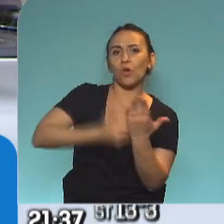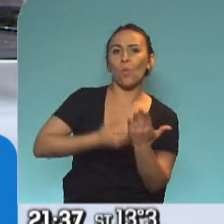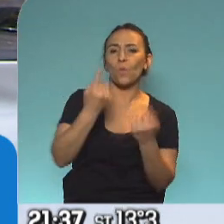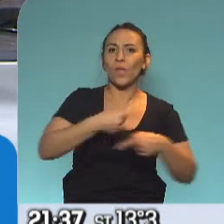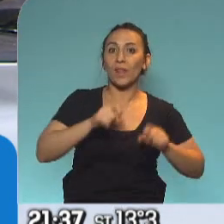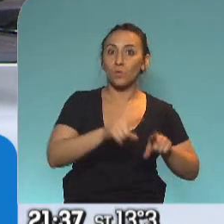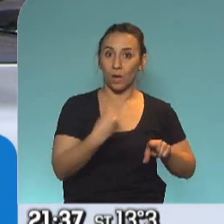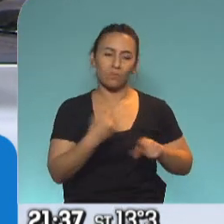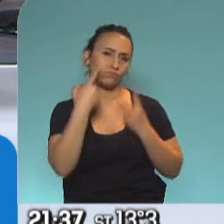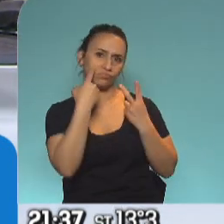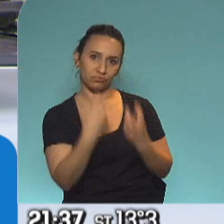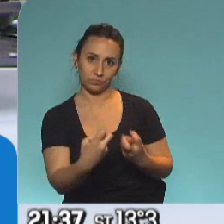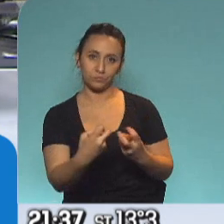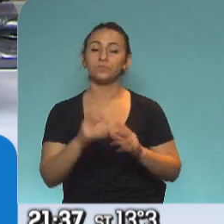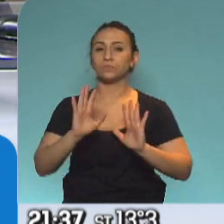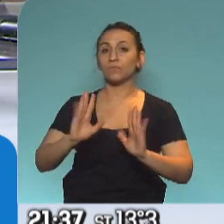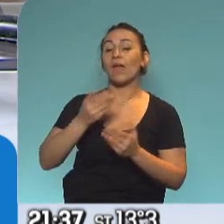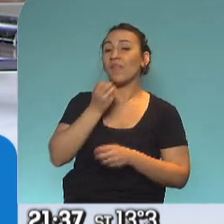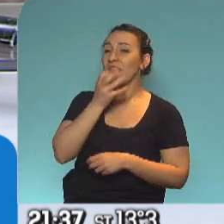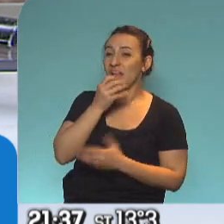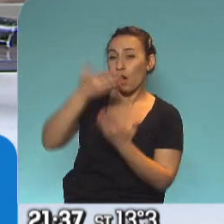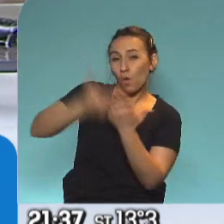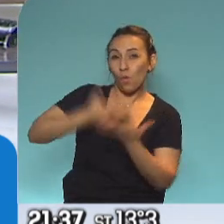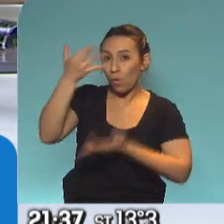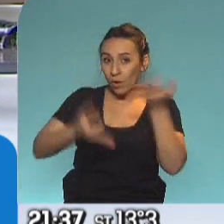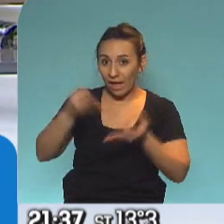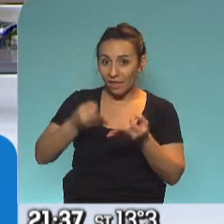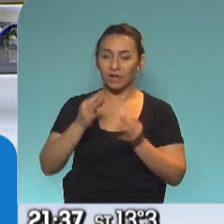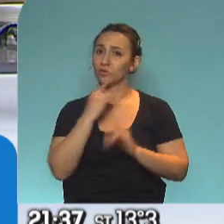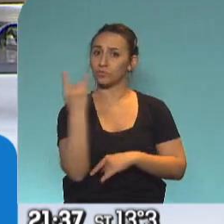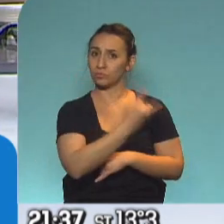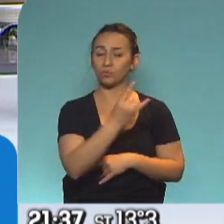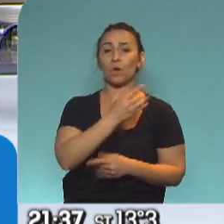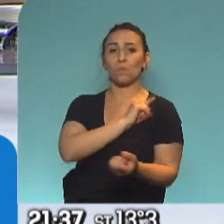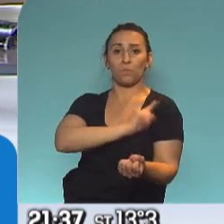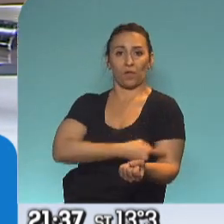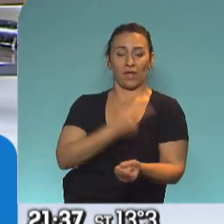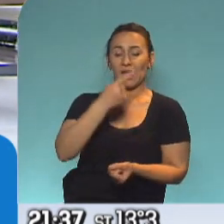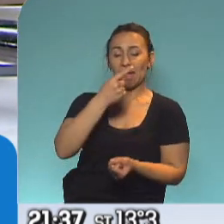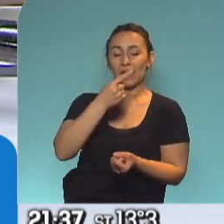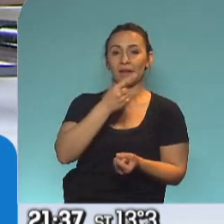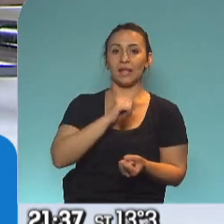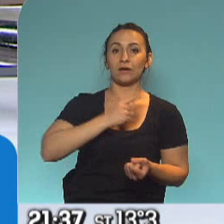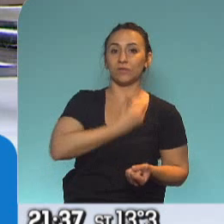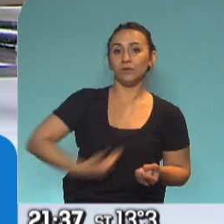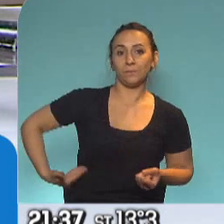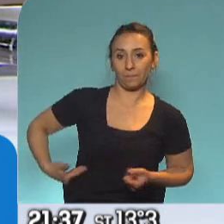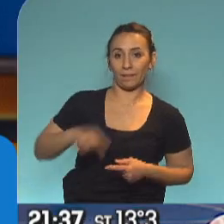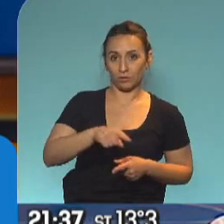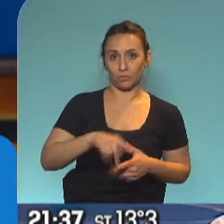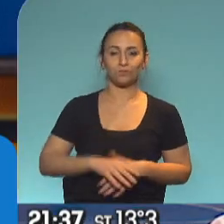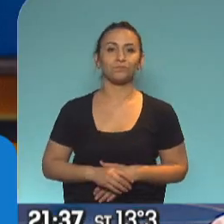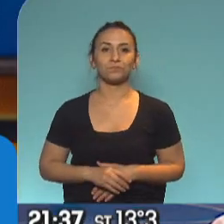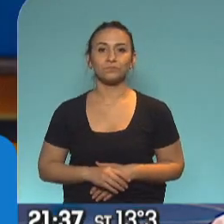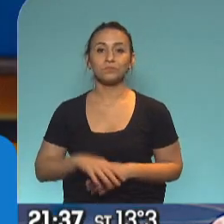la publicidad de las declaraciones juradas los tiene el Poder Ejecutivo. Después está el Poder Legislativo y la máxima opacidad la tiene el Poder Judicial. Está bien, pero lo